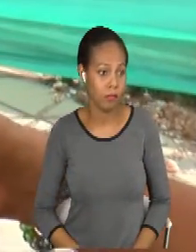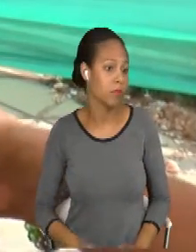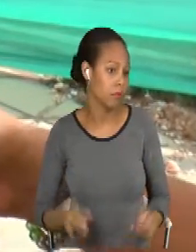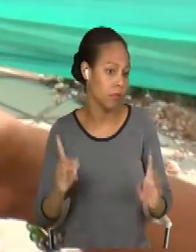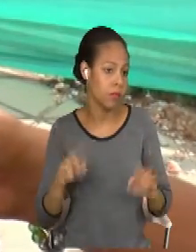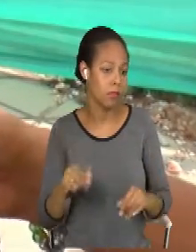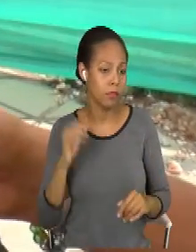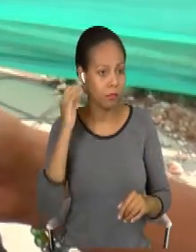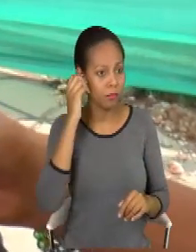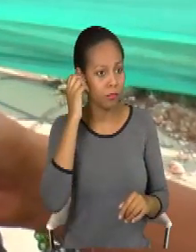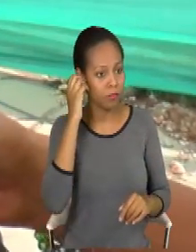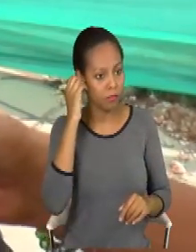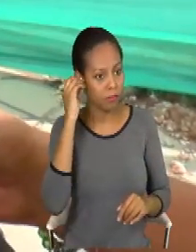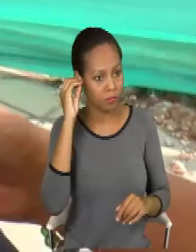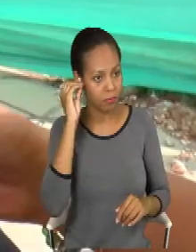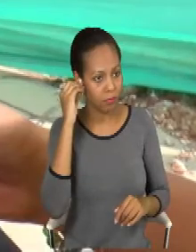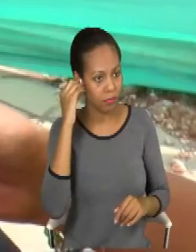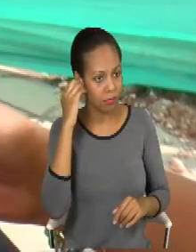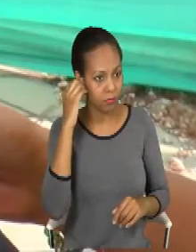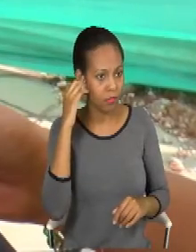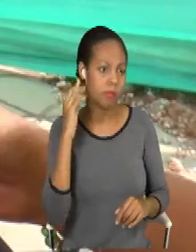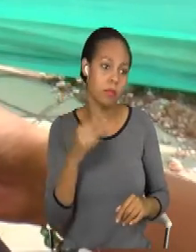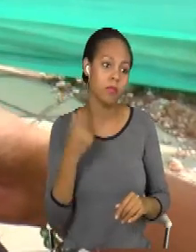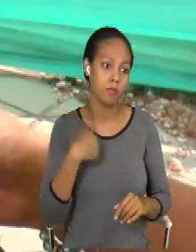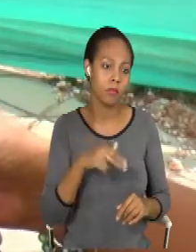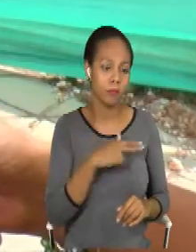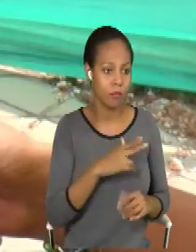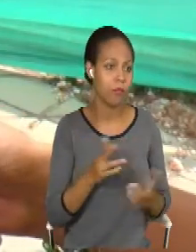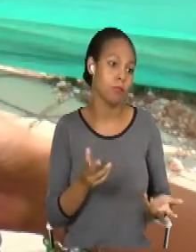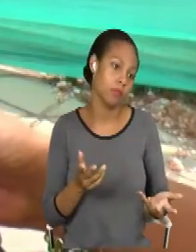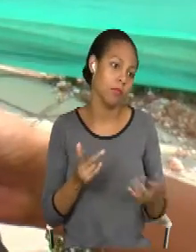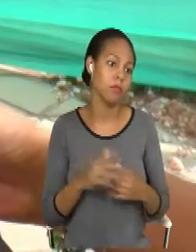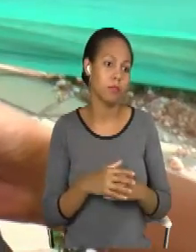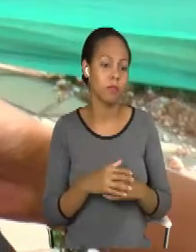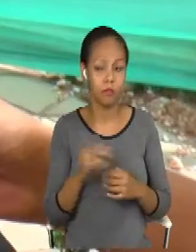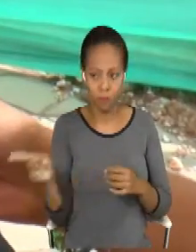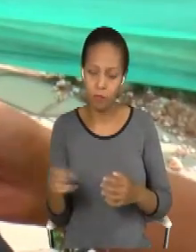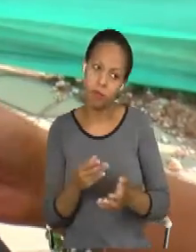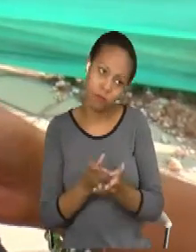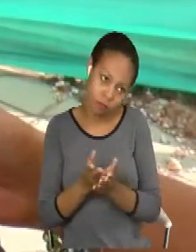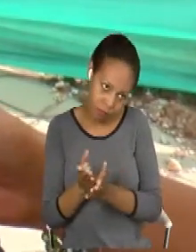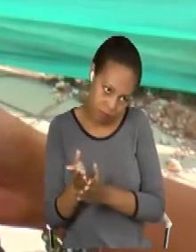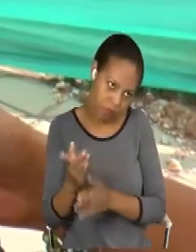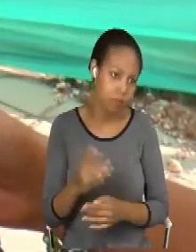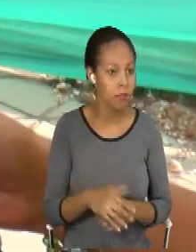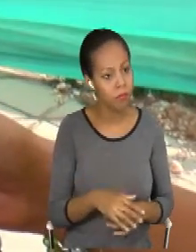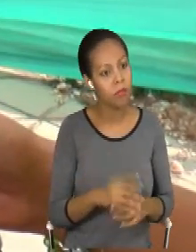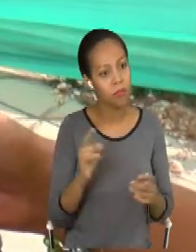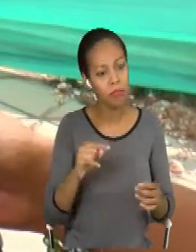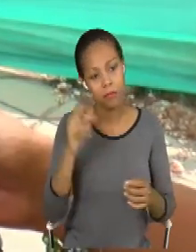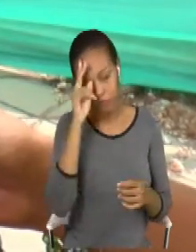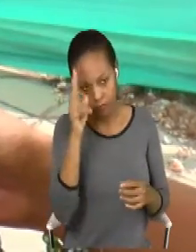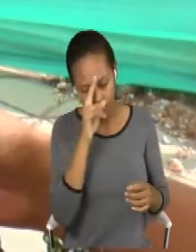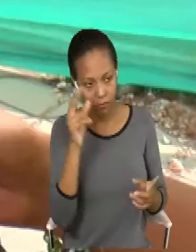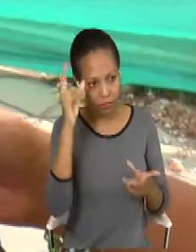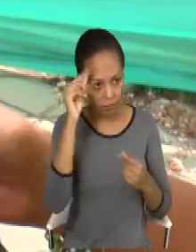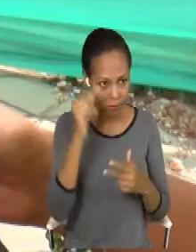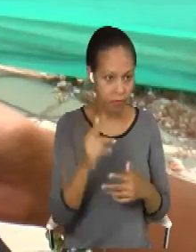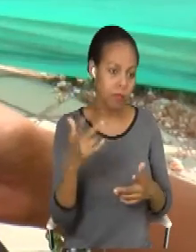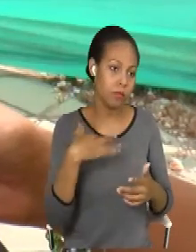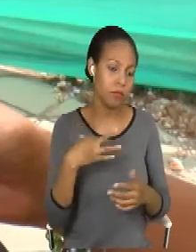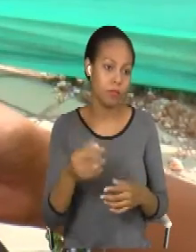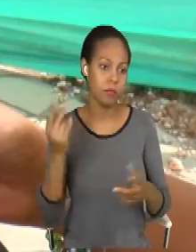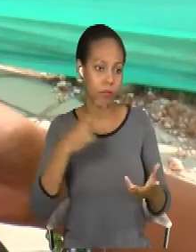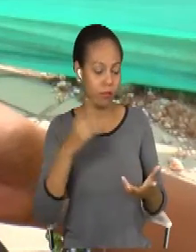Pero igual, esto, un llamado para mantenernos en esa, para que se mantengan en esa posición y sobre todo pues, respetando los valores y la dignidad, que la moral no se puede